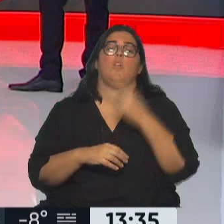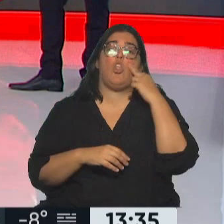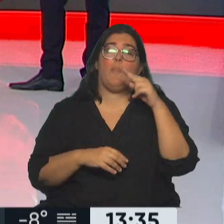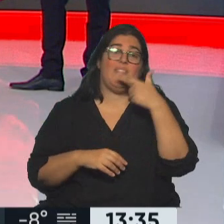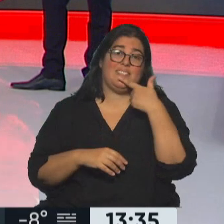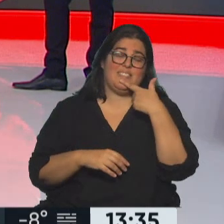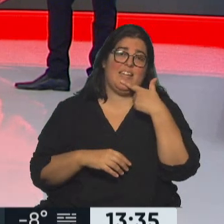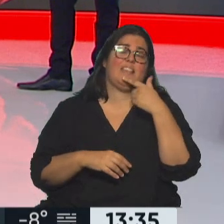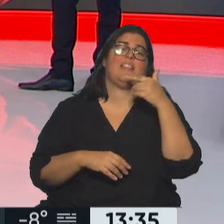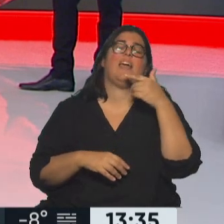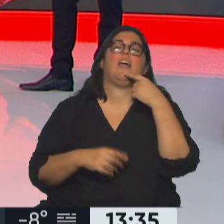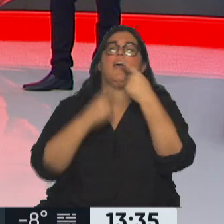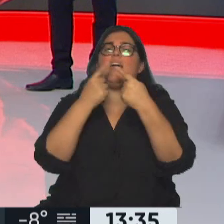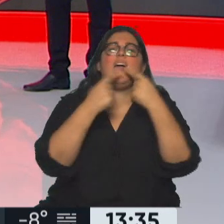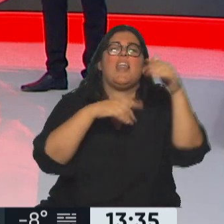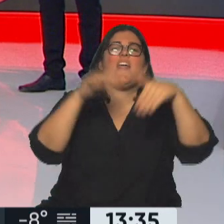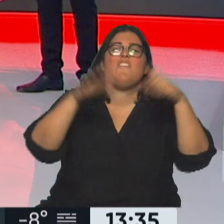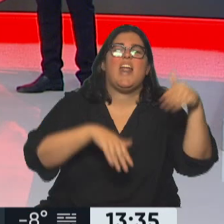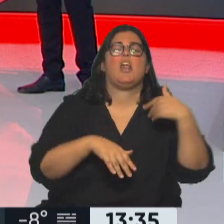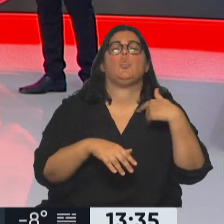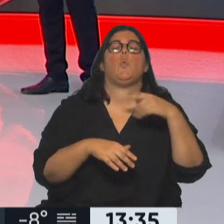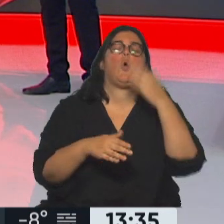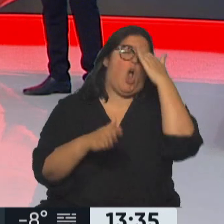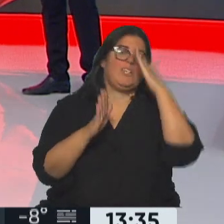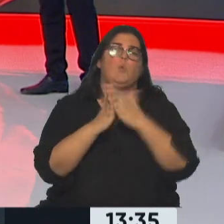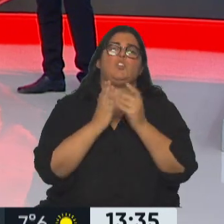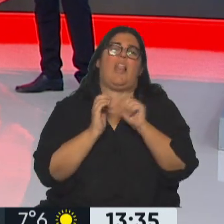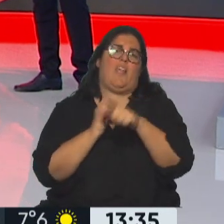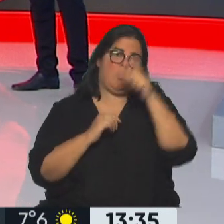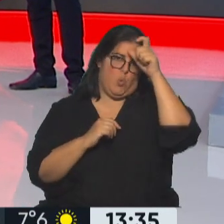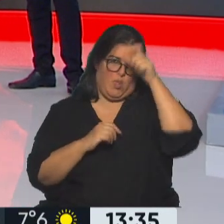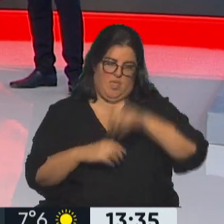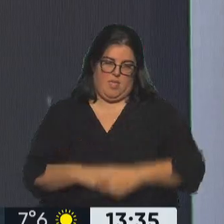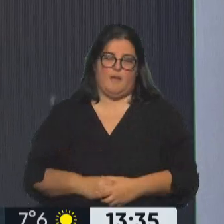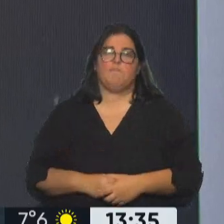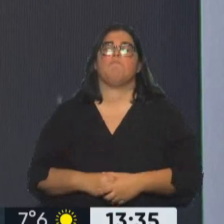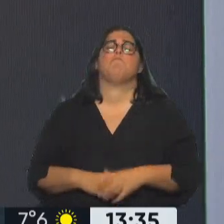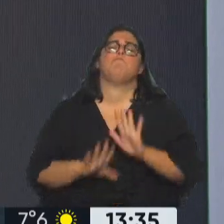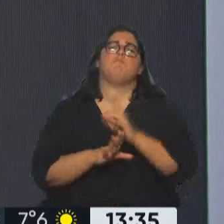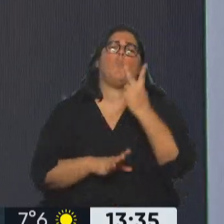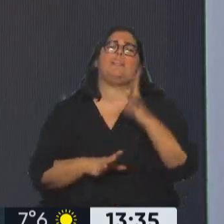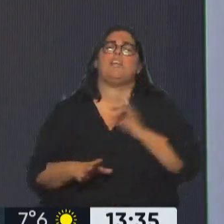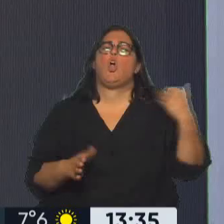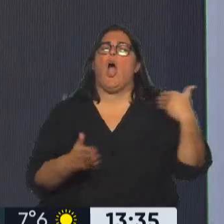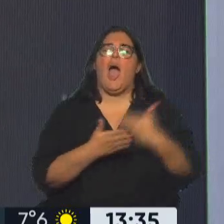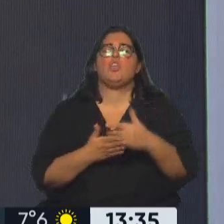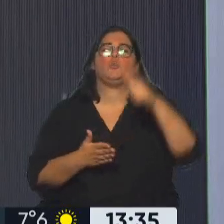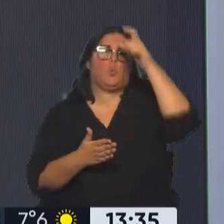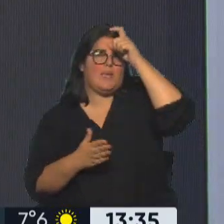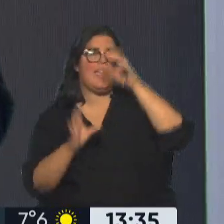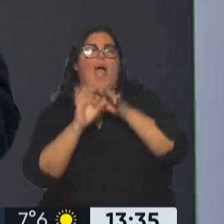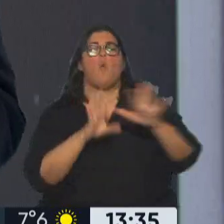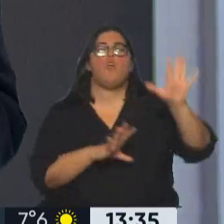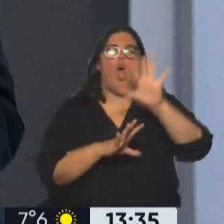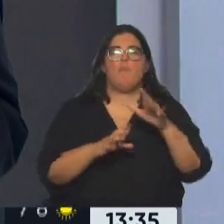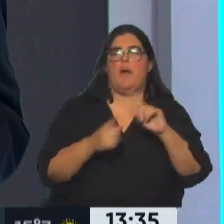referéndum constitucional en Turquía. Parte de esta historia de 25 años. 2018, la Unión